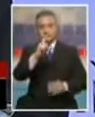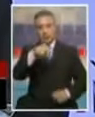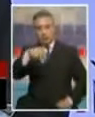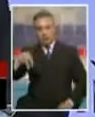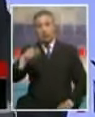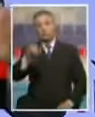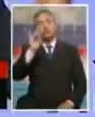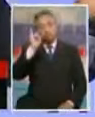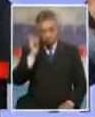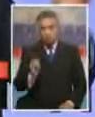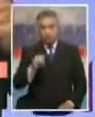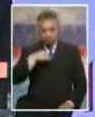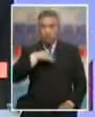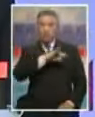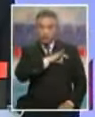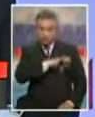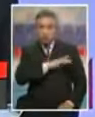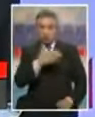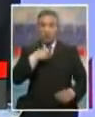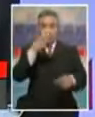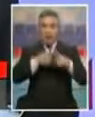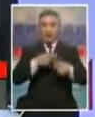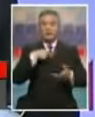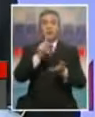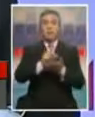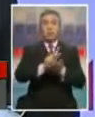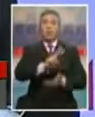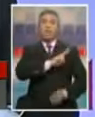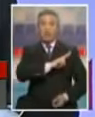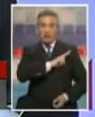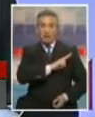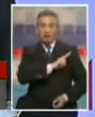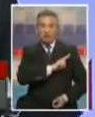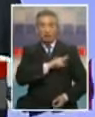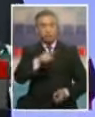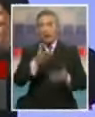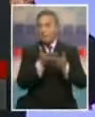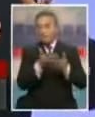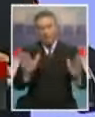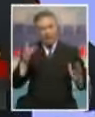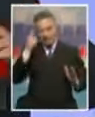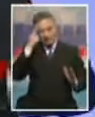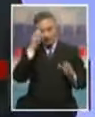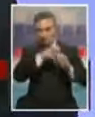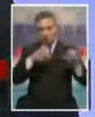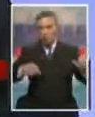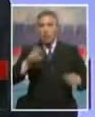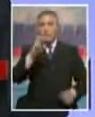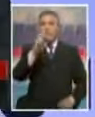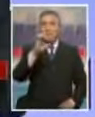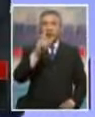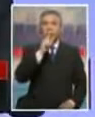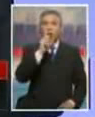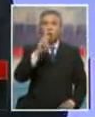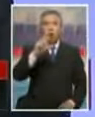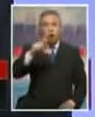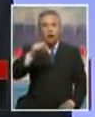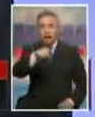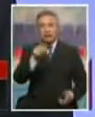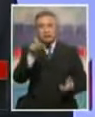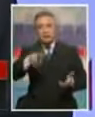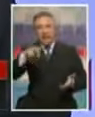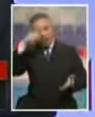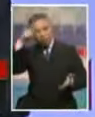mal dibujado. Fui diputado por la región de Valparaíso y es evidente que está mal pensado. Nada tiene que ver Petorca con San Antonio, poco tiene que ver